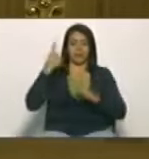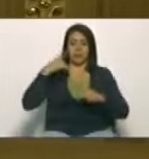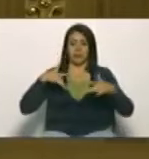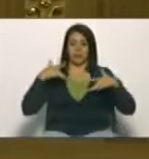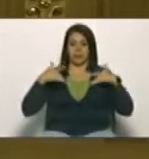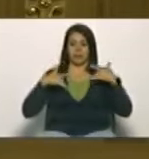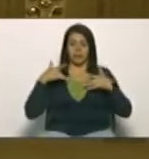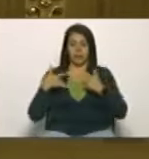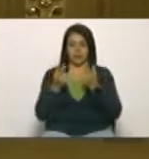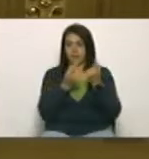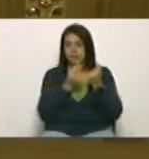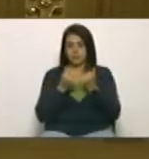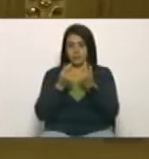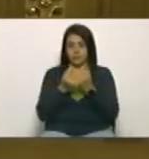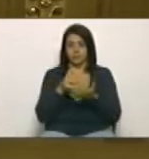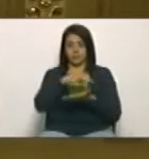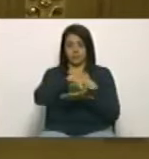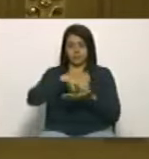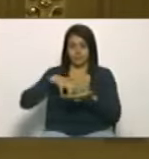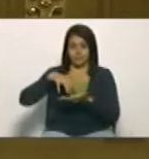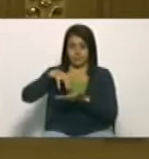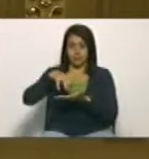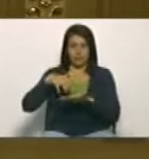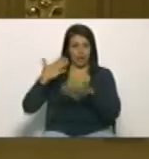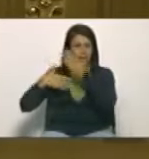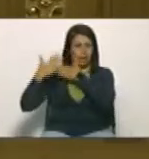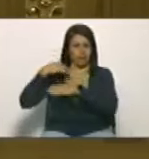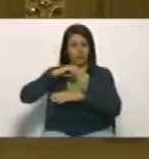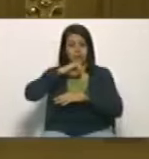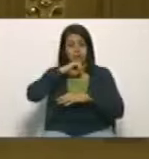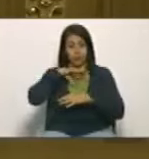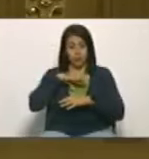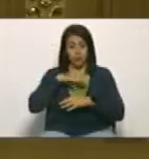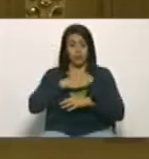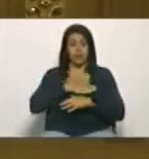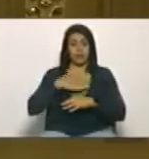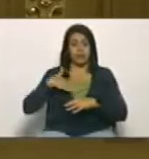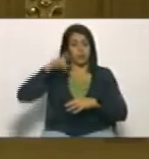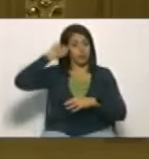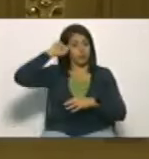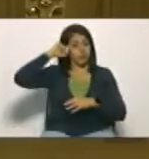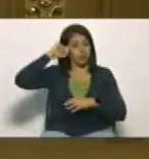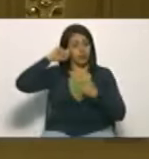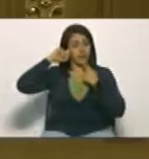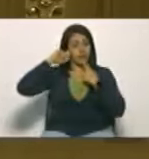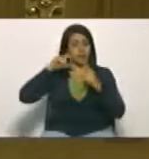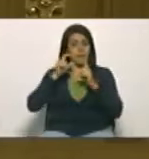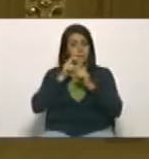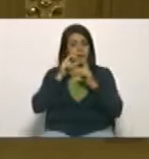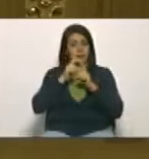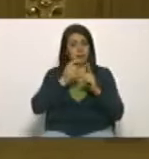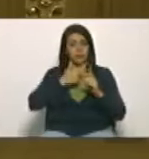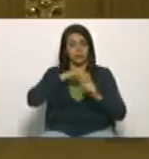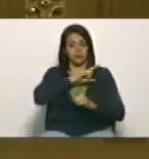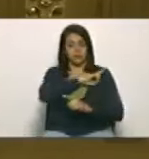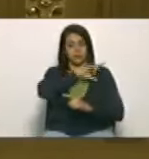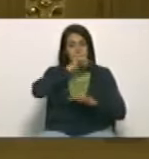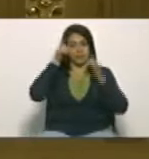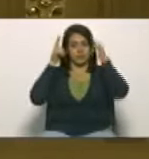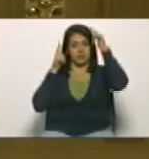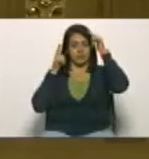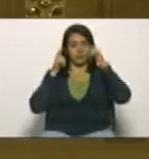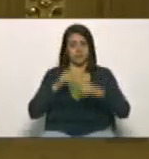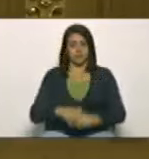actividad económica, agrícola, en aquella época. Quiero recordar y señalar unas frases que decía nuestro comandante